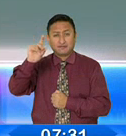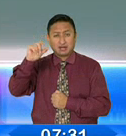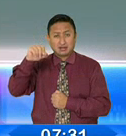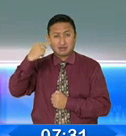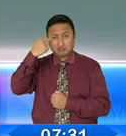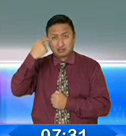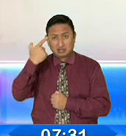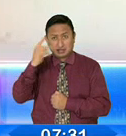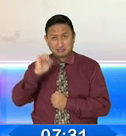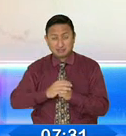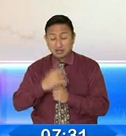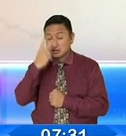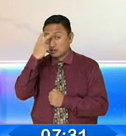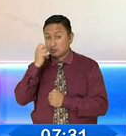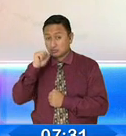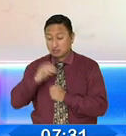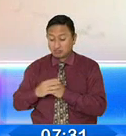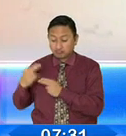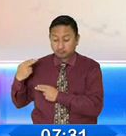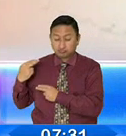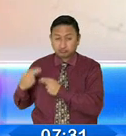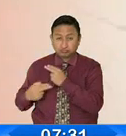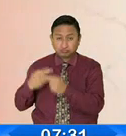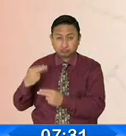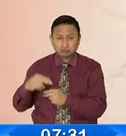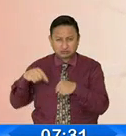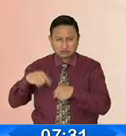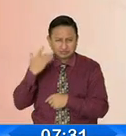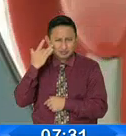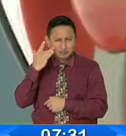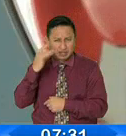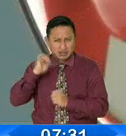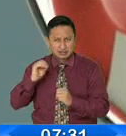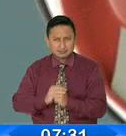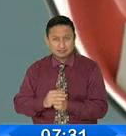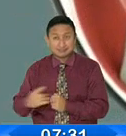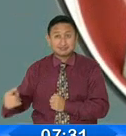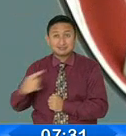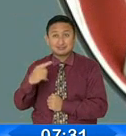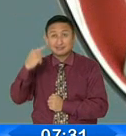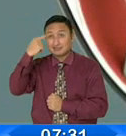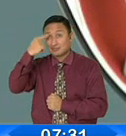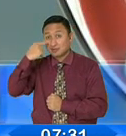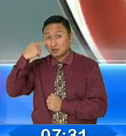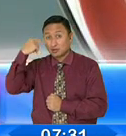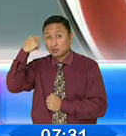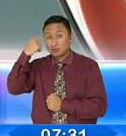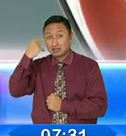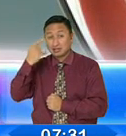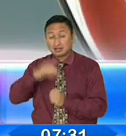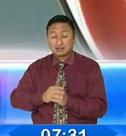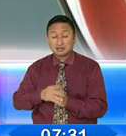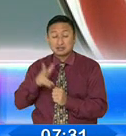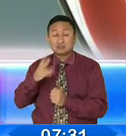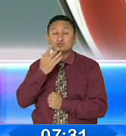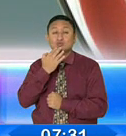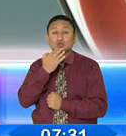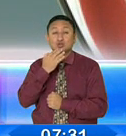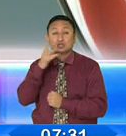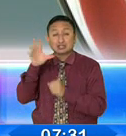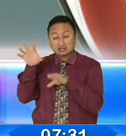visual, hereditaria, genética y poco frecuente, que provoca la degeneración de la capa fotorreceptora ubicada en la